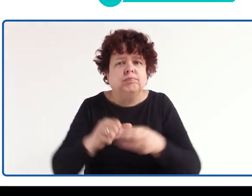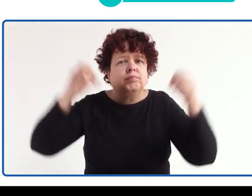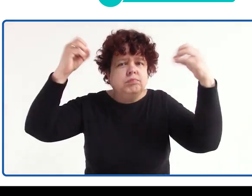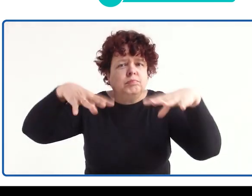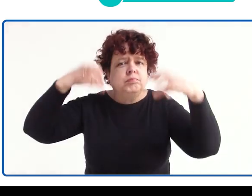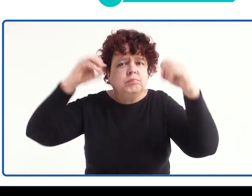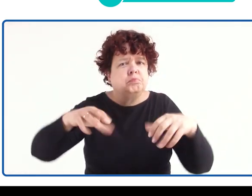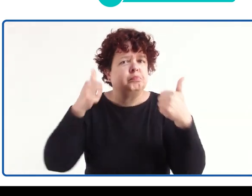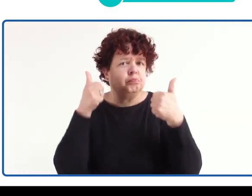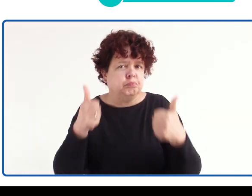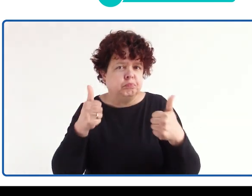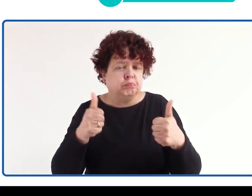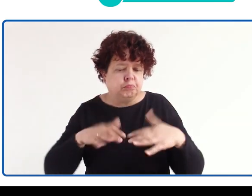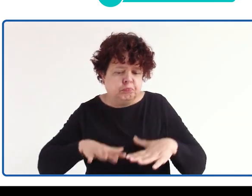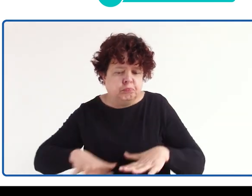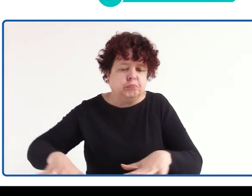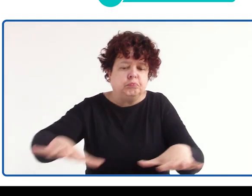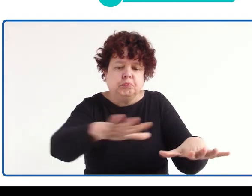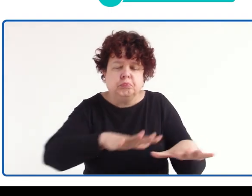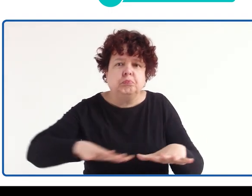caía agua suficiente.